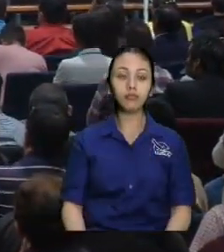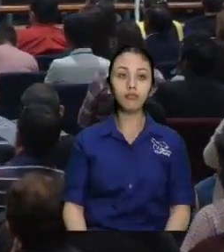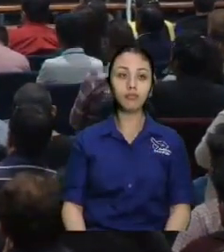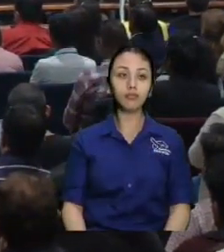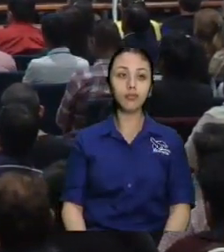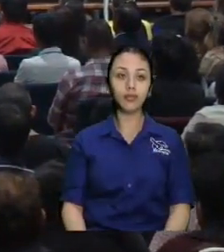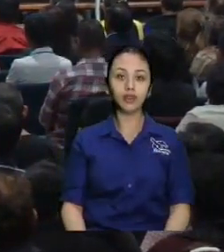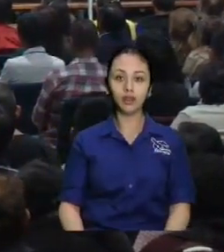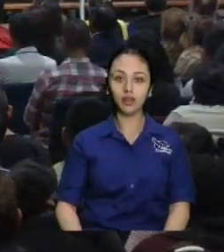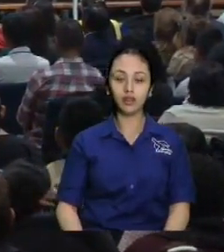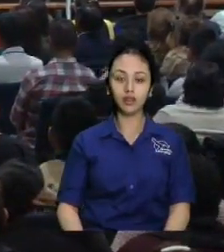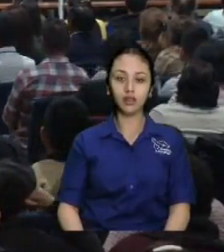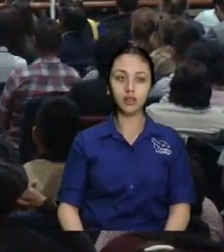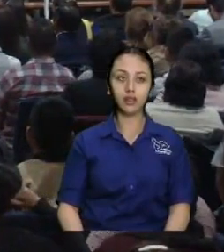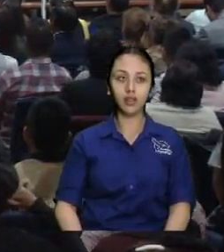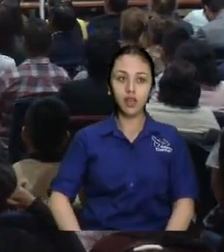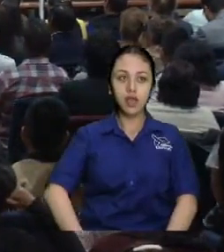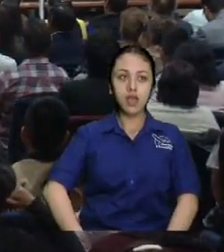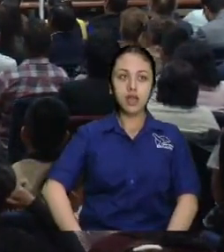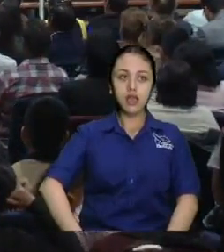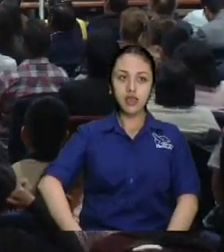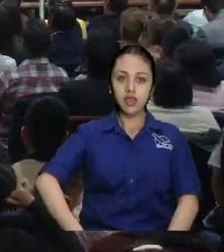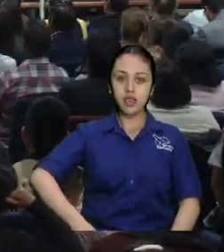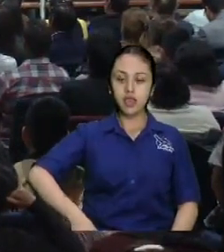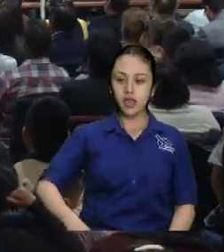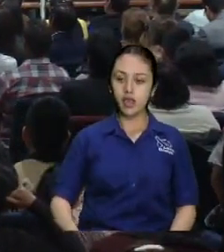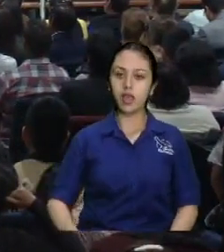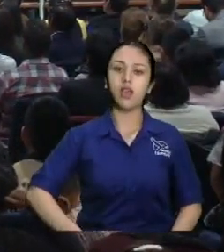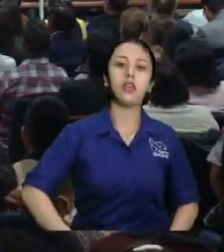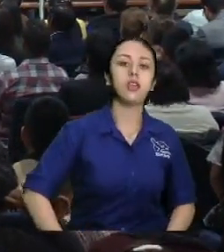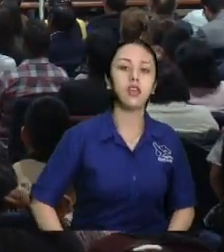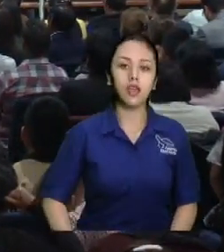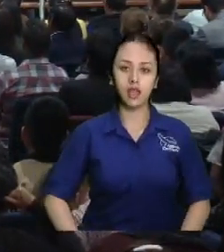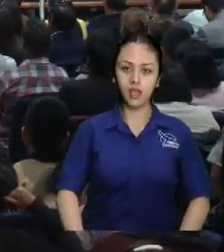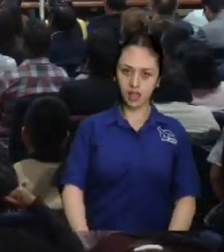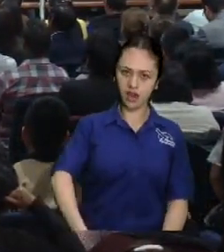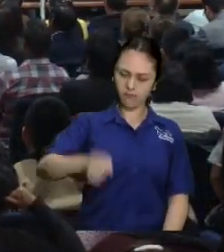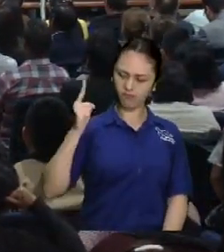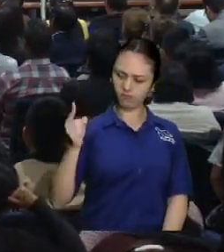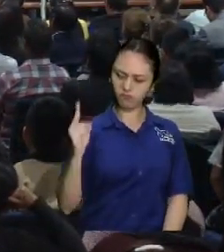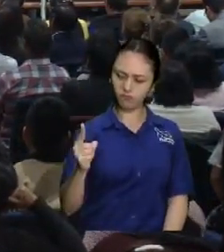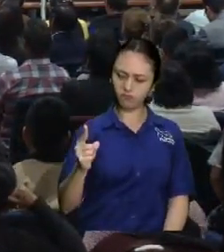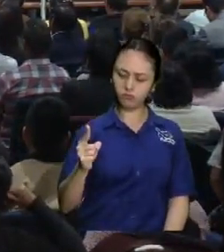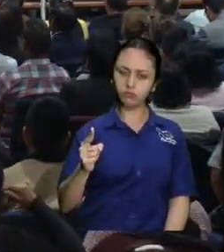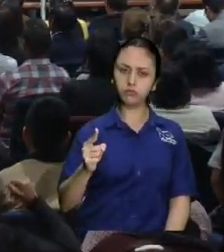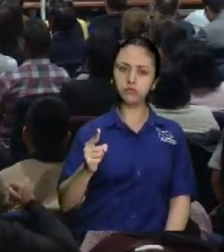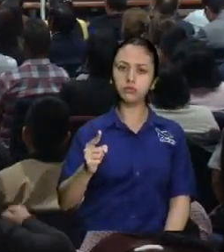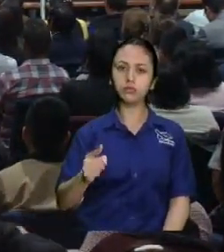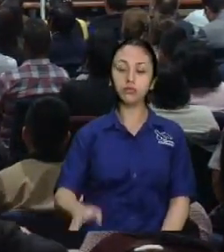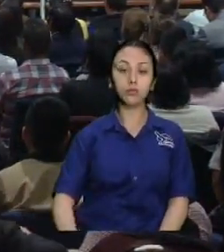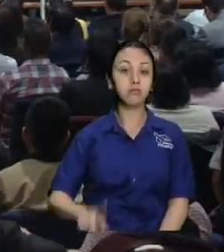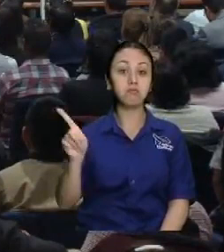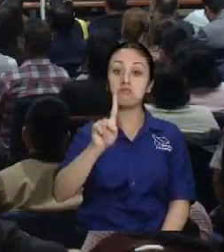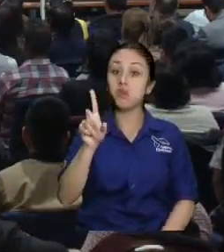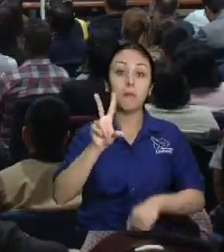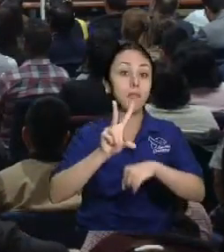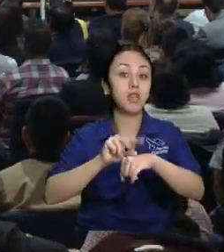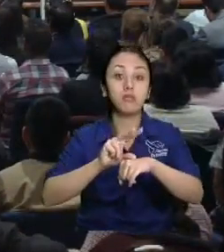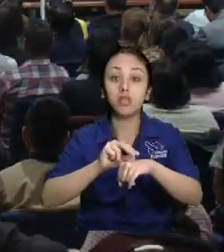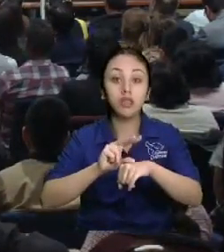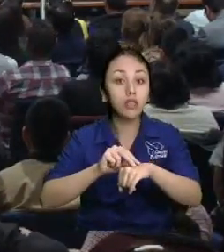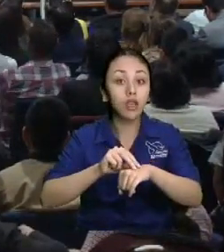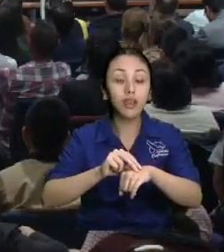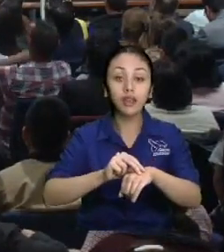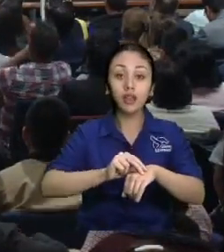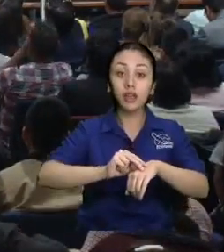presión. Vamos a ver cómo están. Olvídese que una muchachita presentara sus